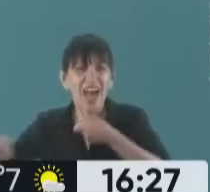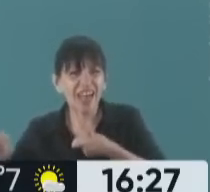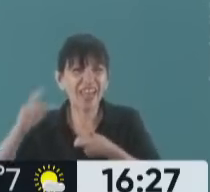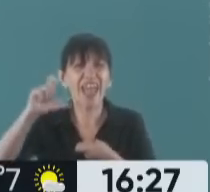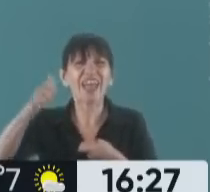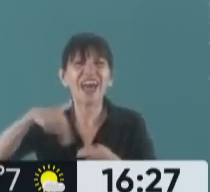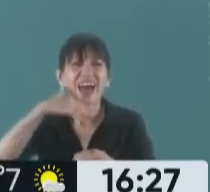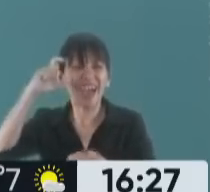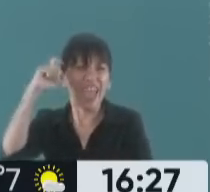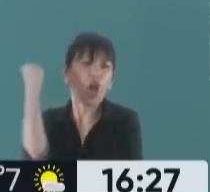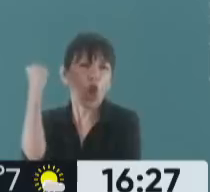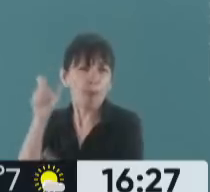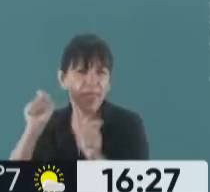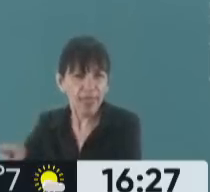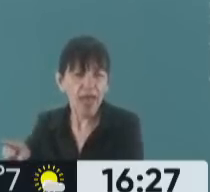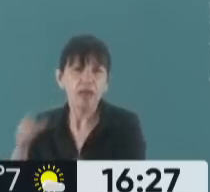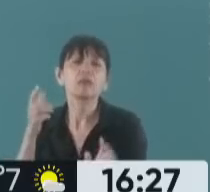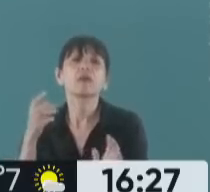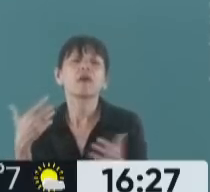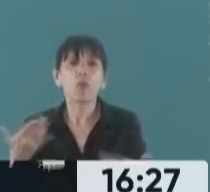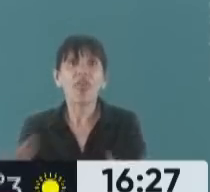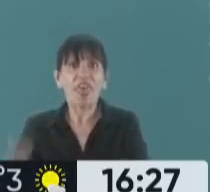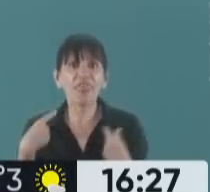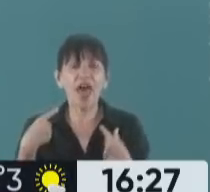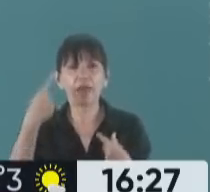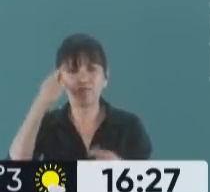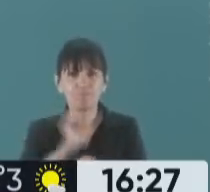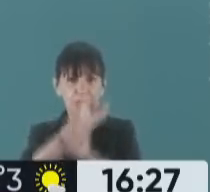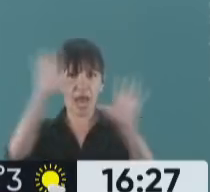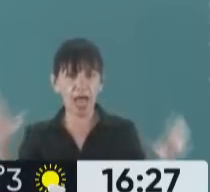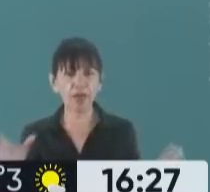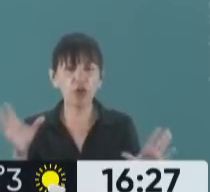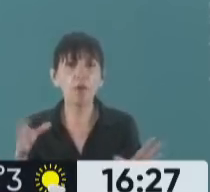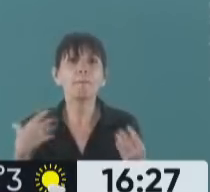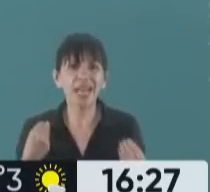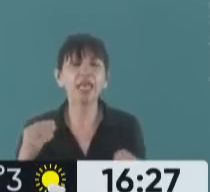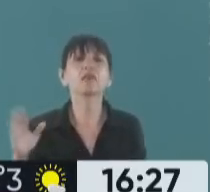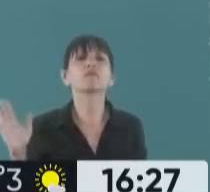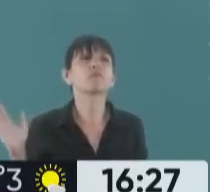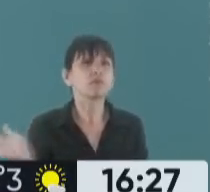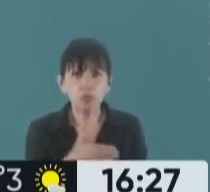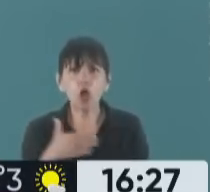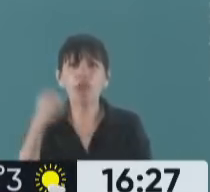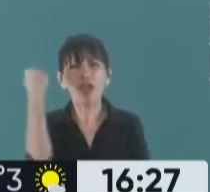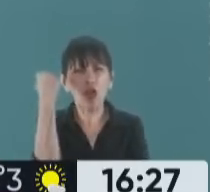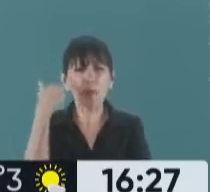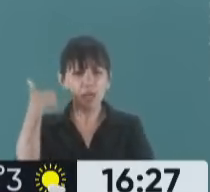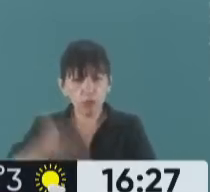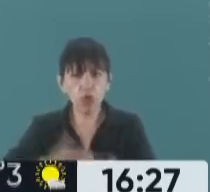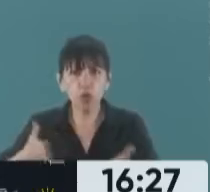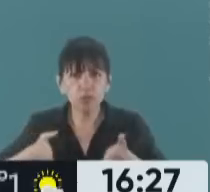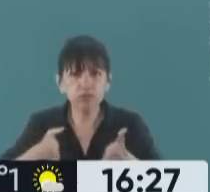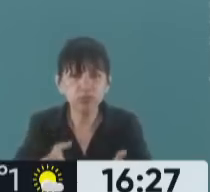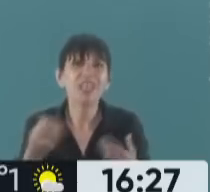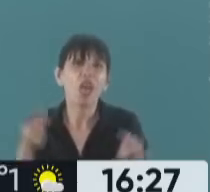permitir despejar incertidumbres y volver a tranquilizar la macroeconomía para que todo siga en el sendero en que nos habíamos planteado de